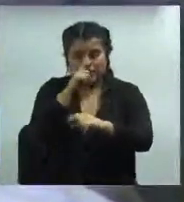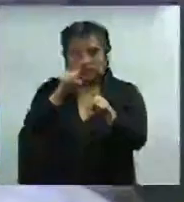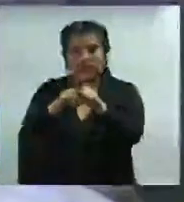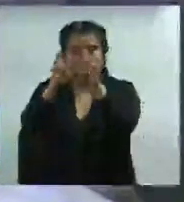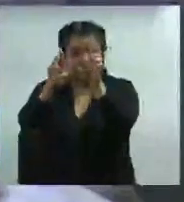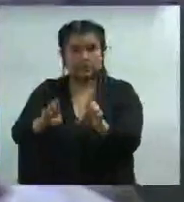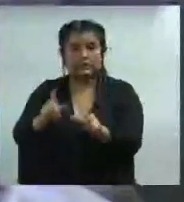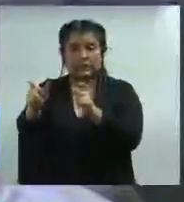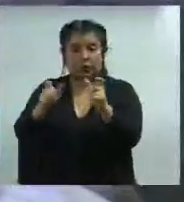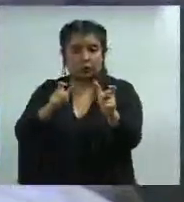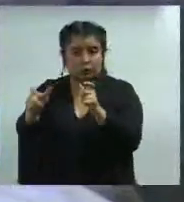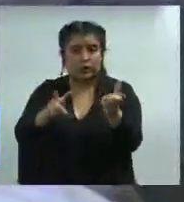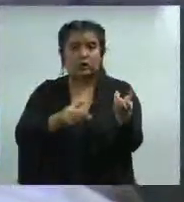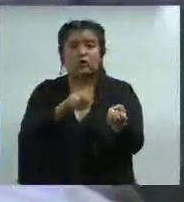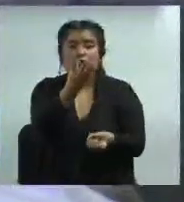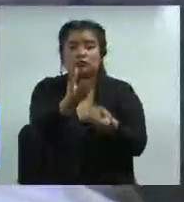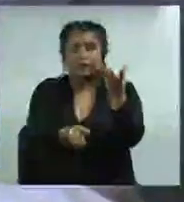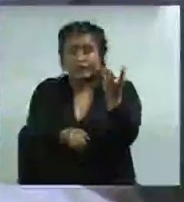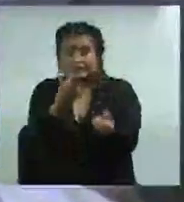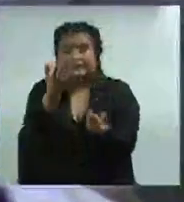controlar los incendios.